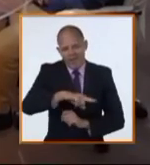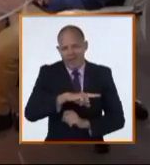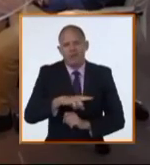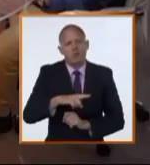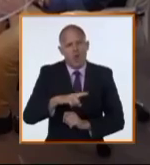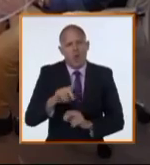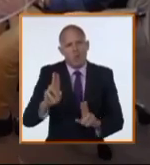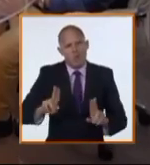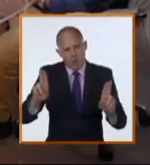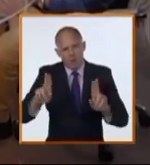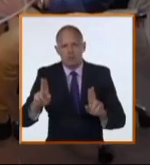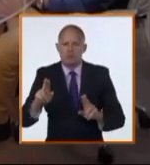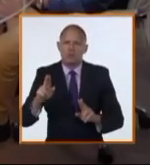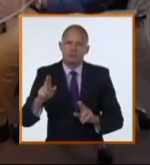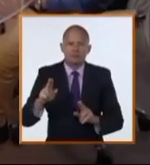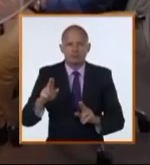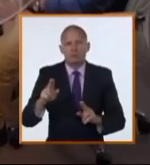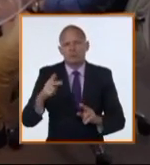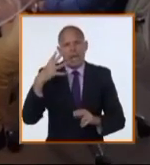que realmente